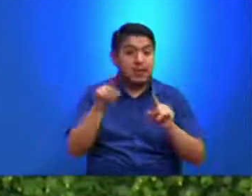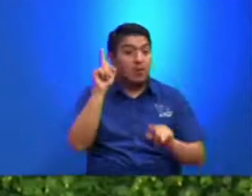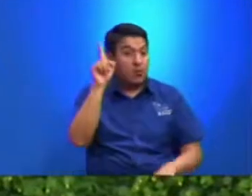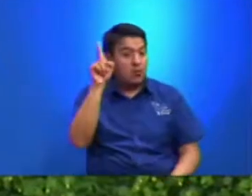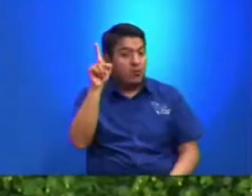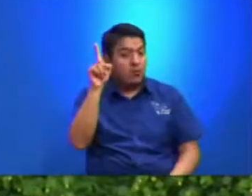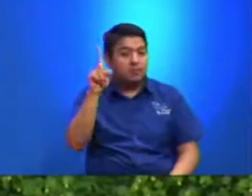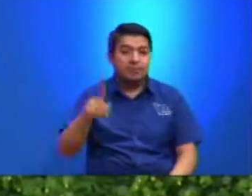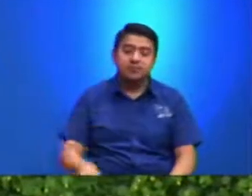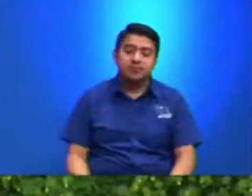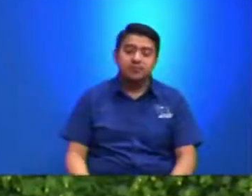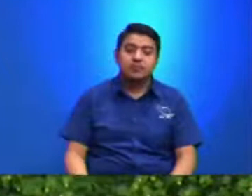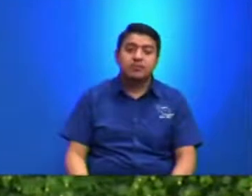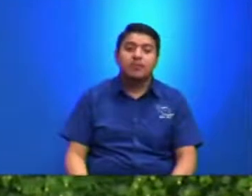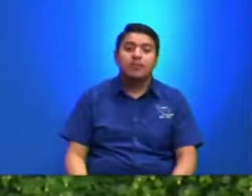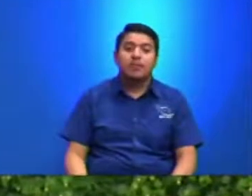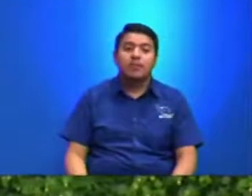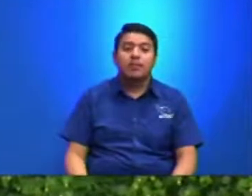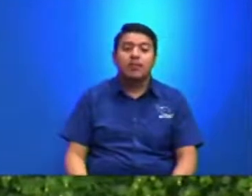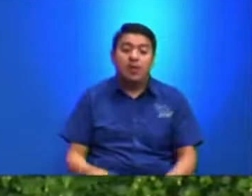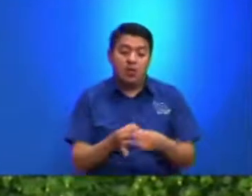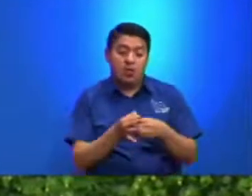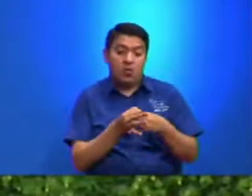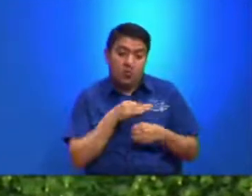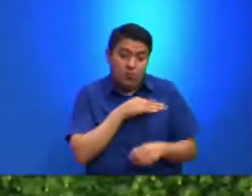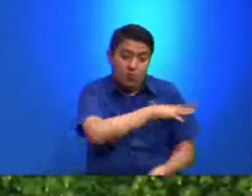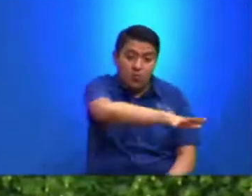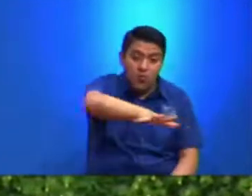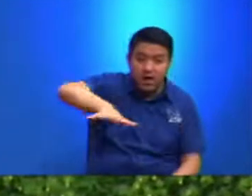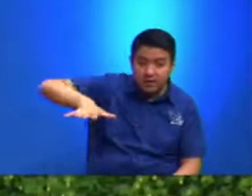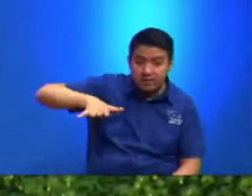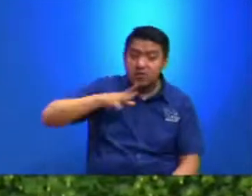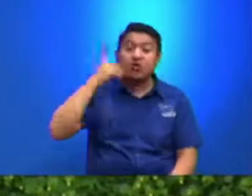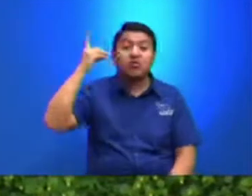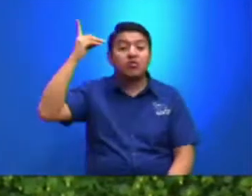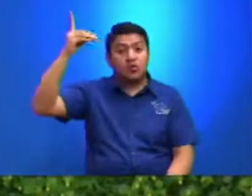es el hecho de que el pueblo de Dios,